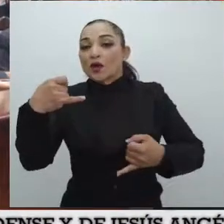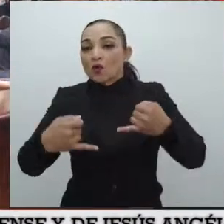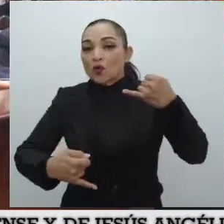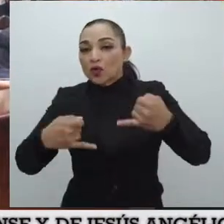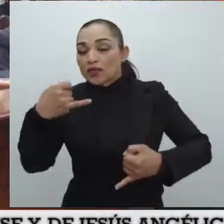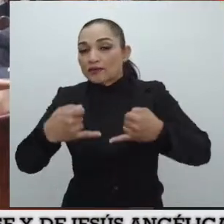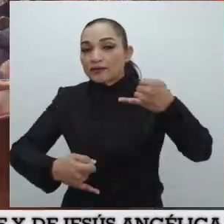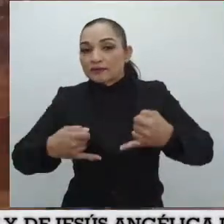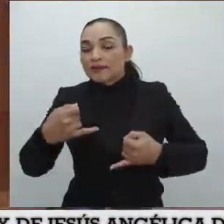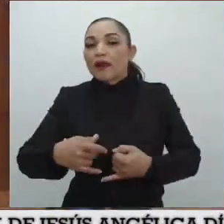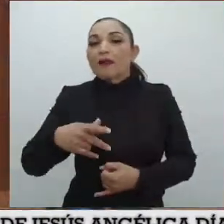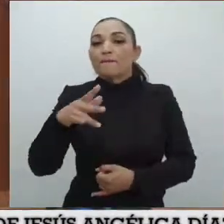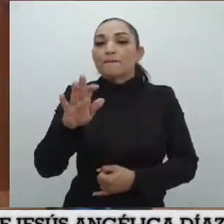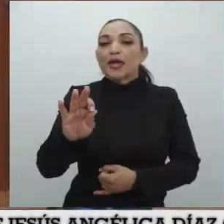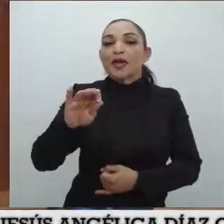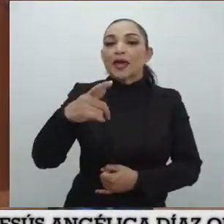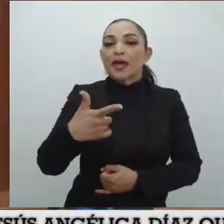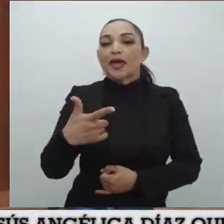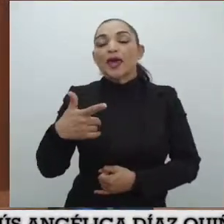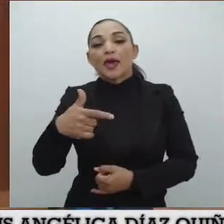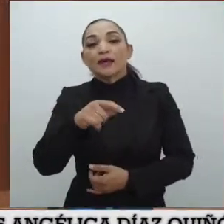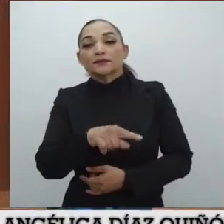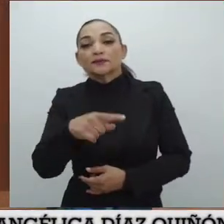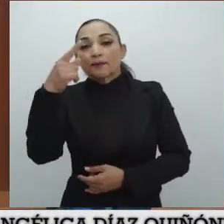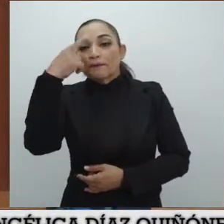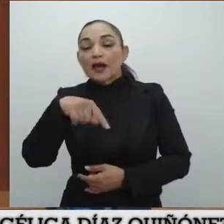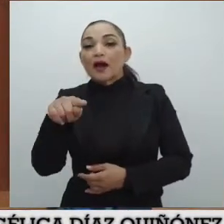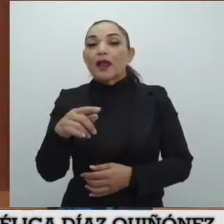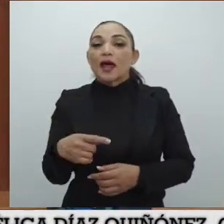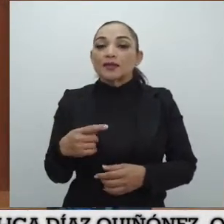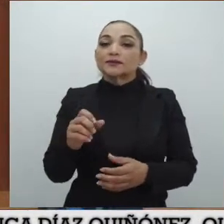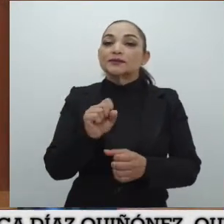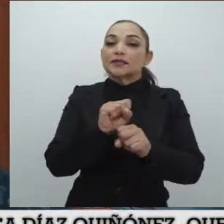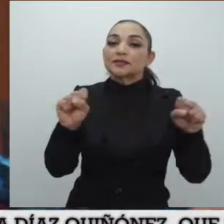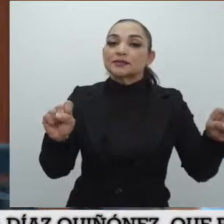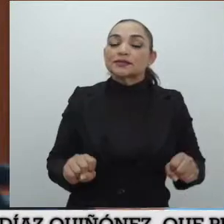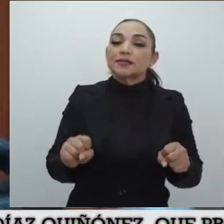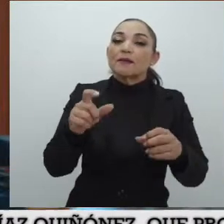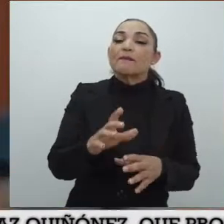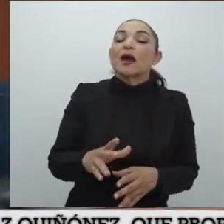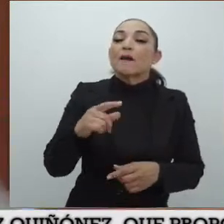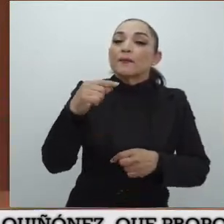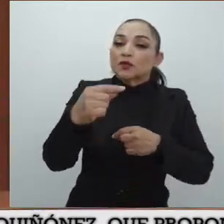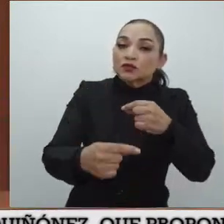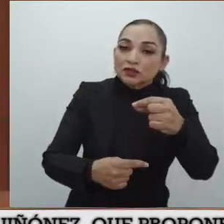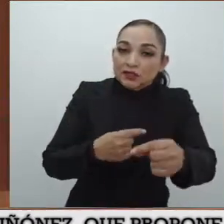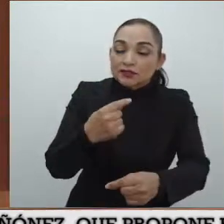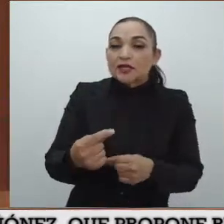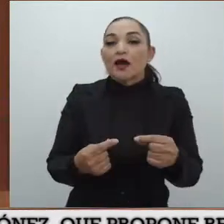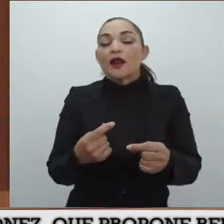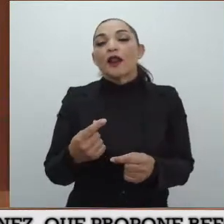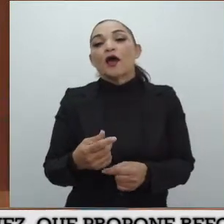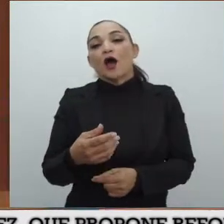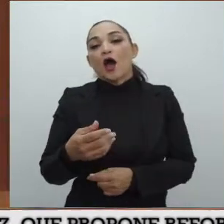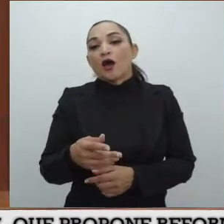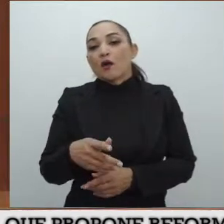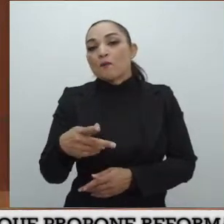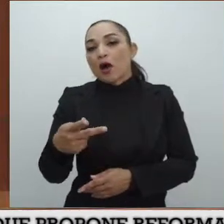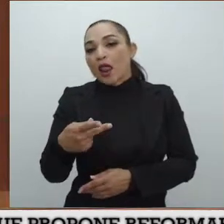en el Estado de Sinaloa para el sistema procesal penal acusatorio y oral, debiendo crearse